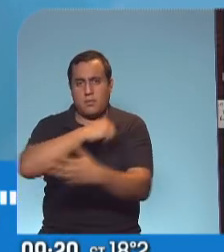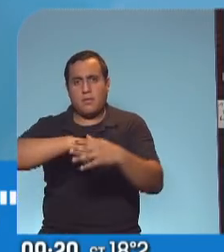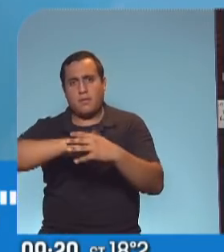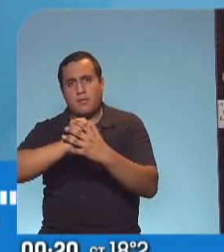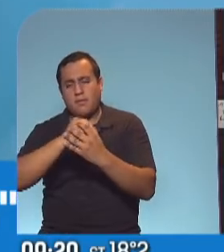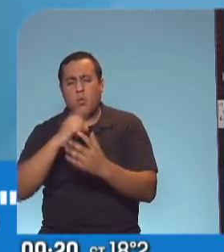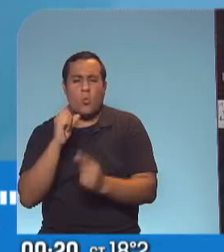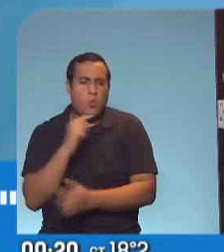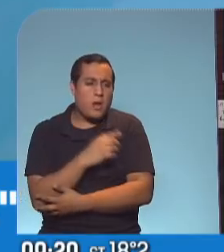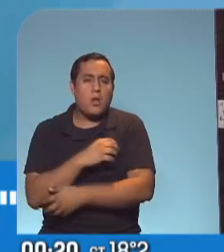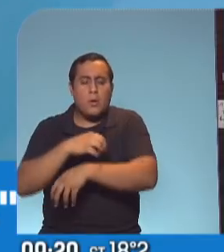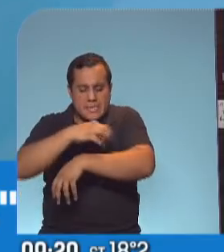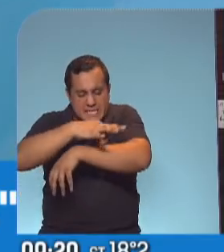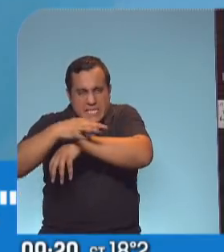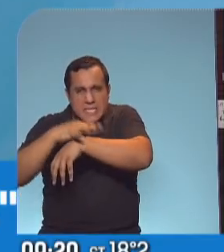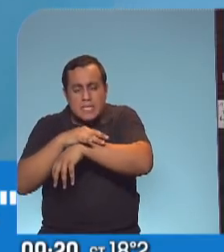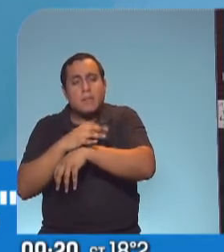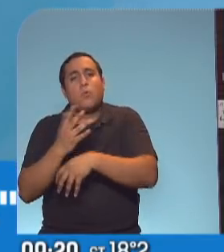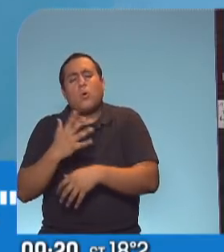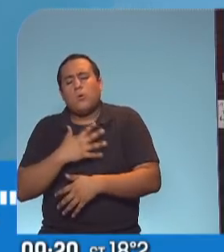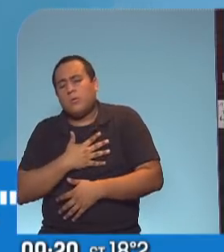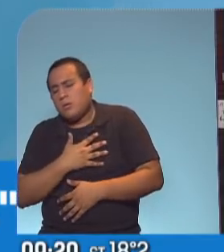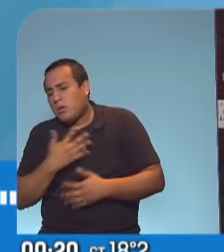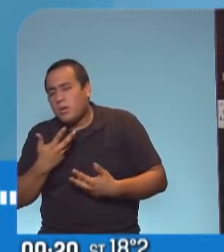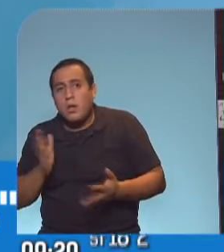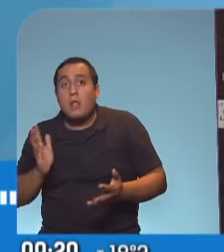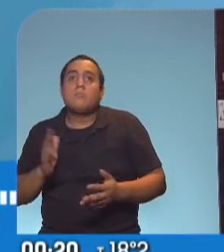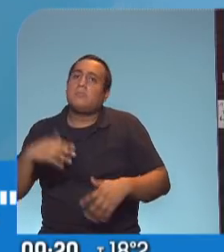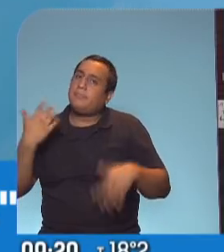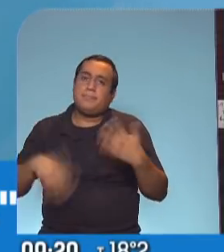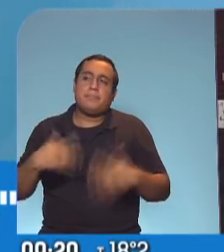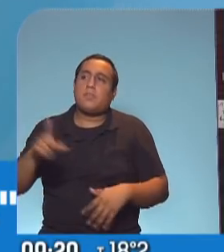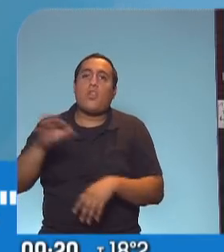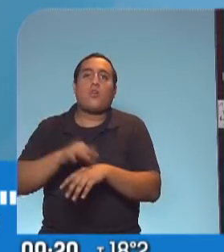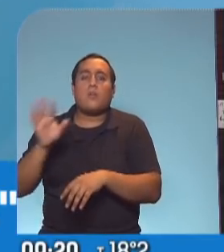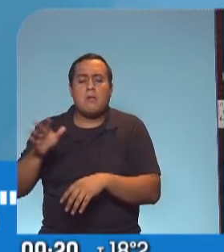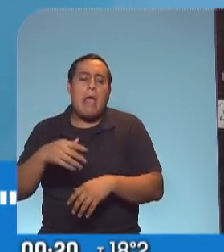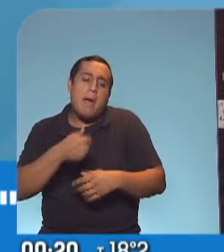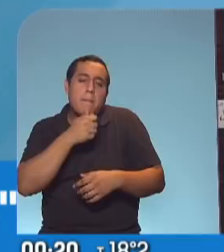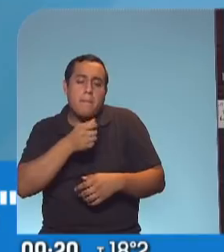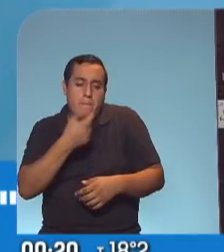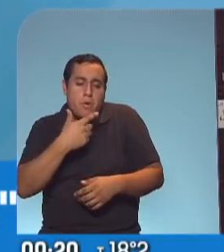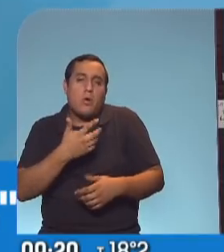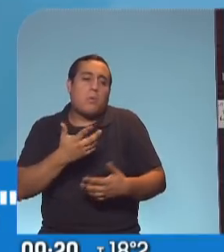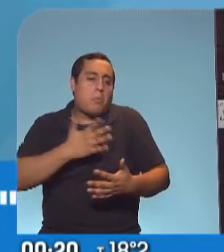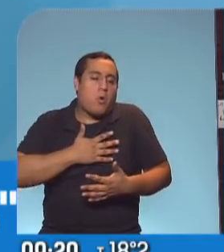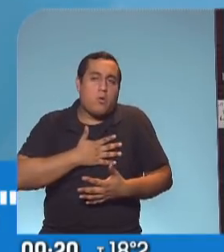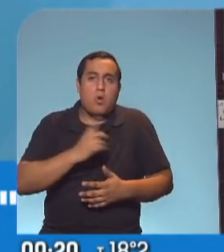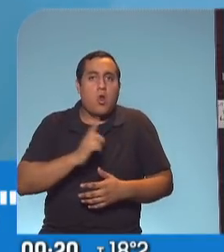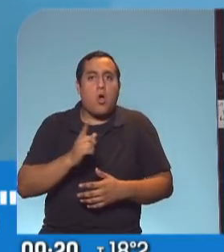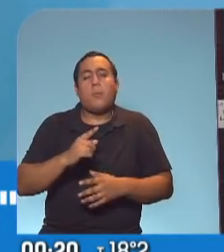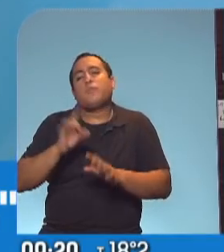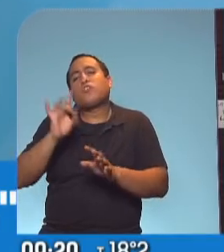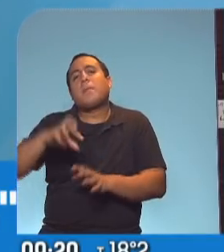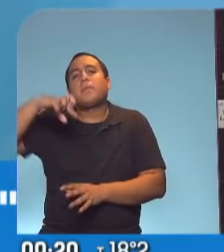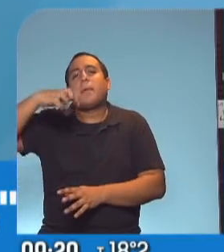algún sarpullido, un malestar general. Realizar consulta médica urgente, hidratarse, no automedicarse, solamente utilizar paracetamol en